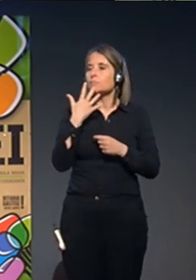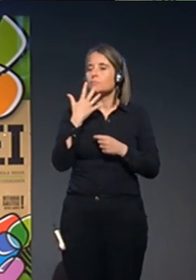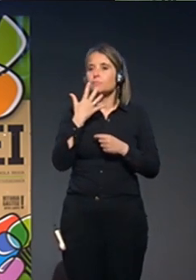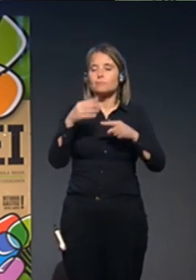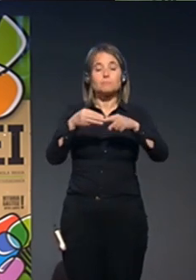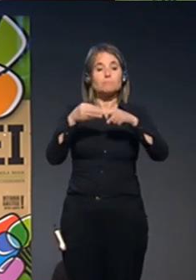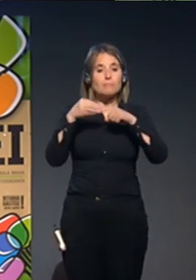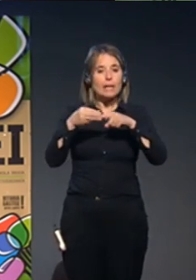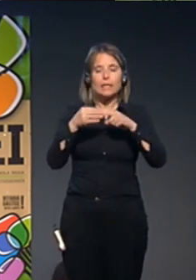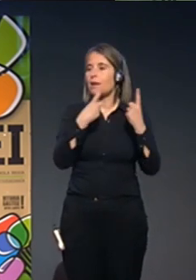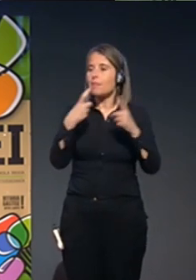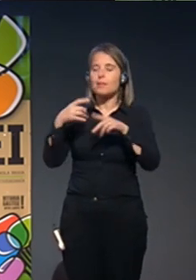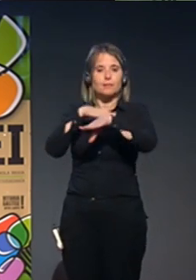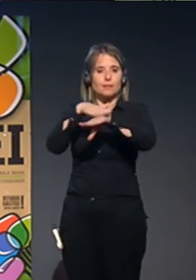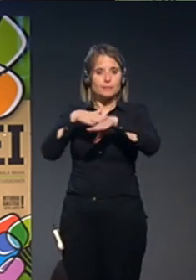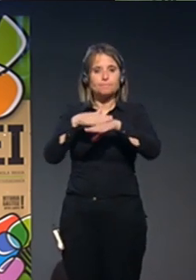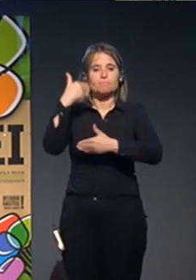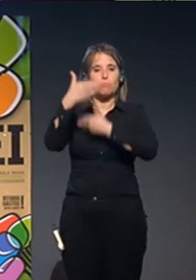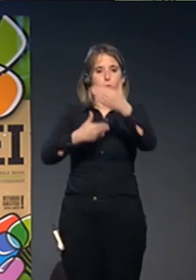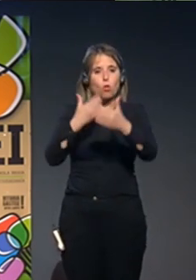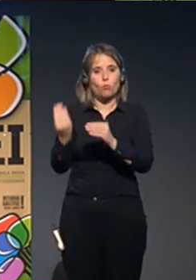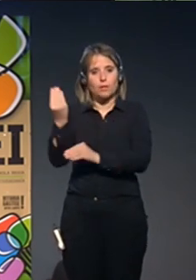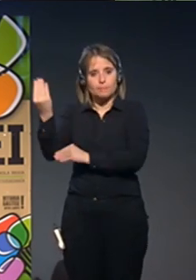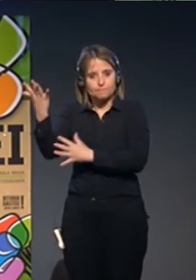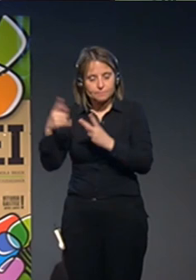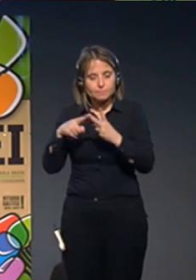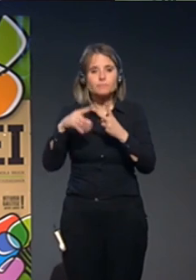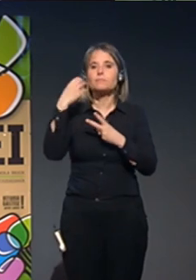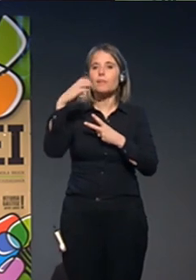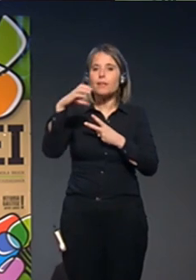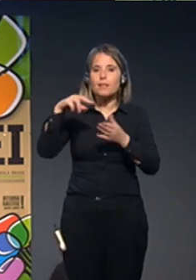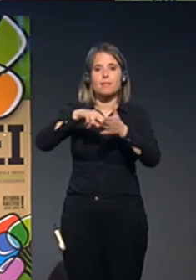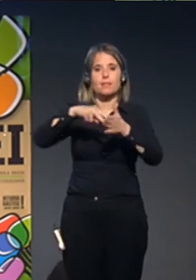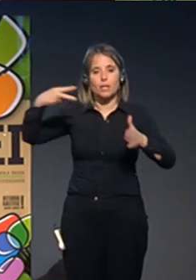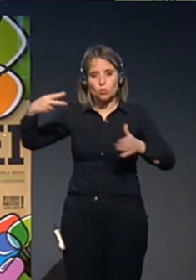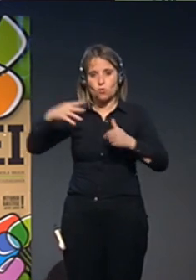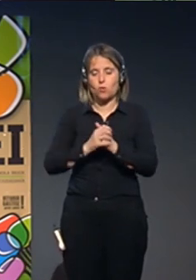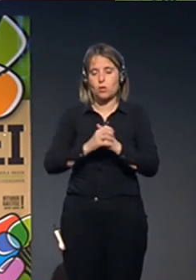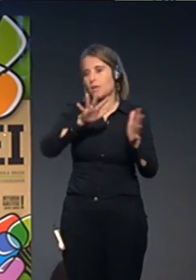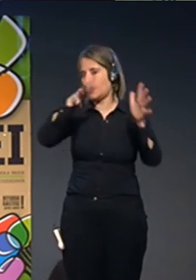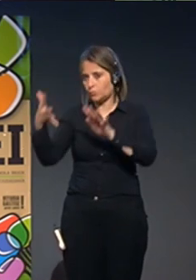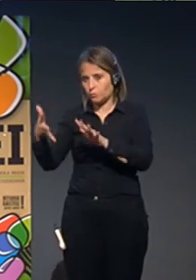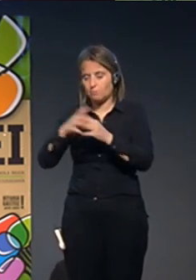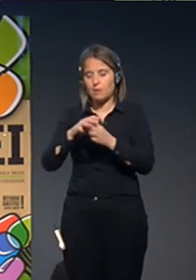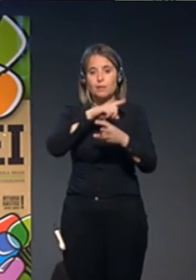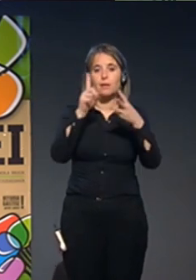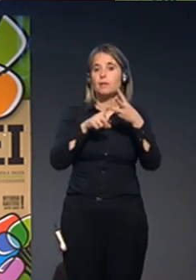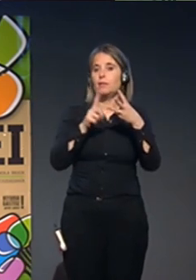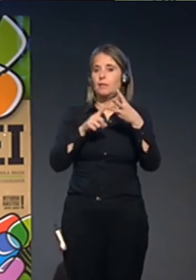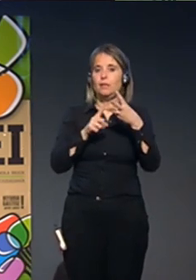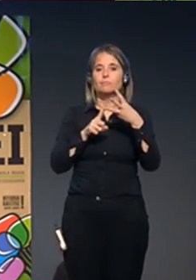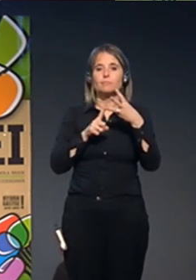materia prima necesaria para producir lo que sea segundo ciencia tecnología para transformarlo y